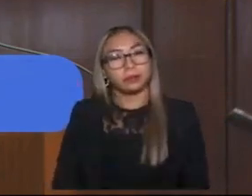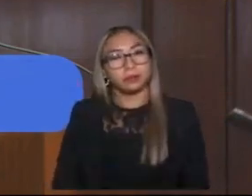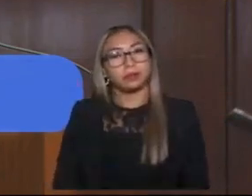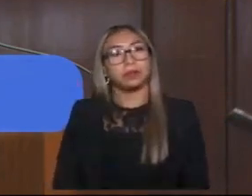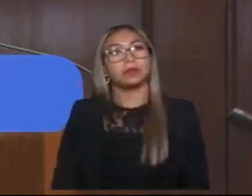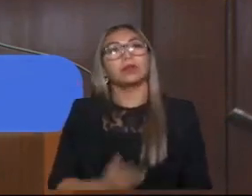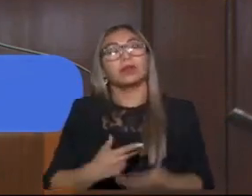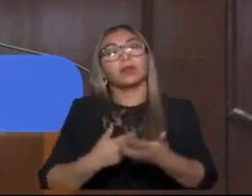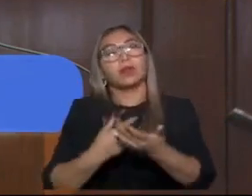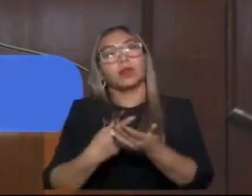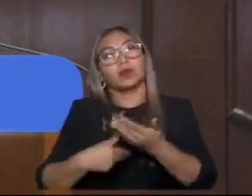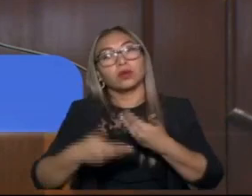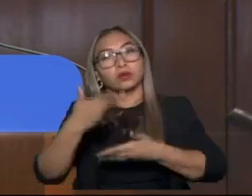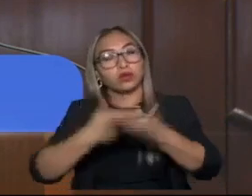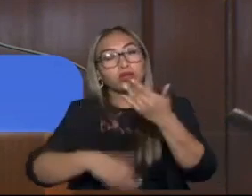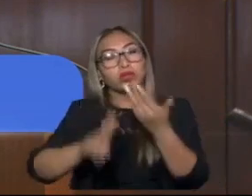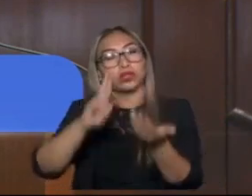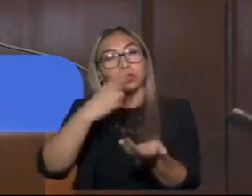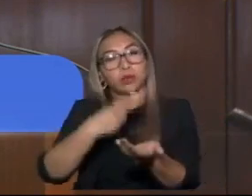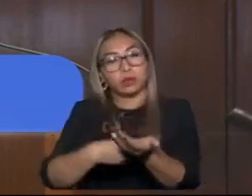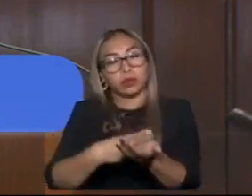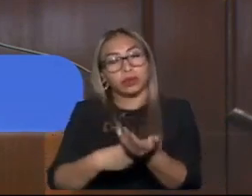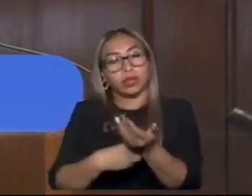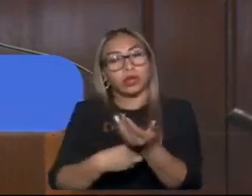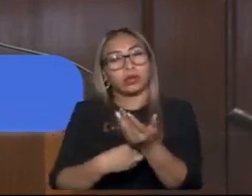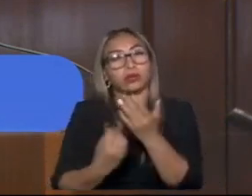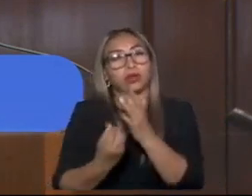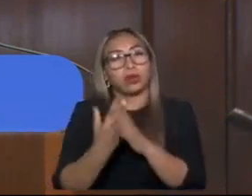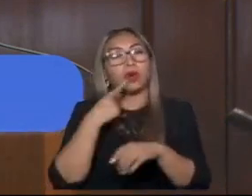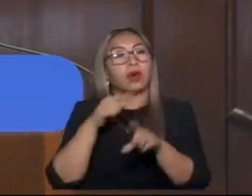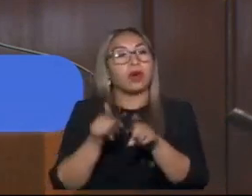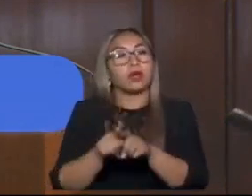Construcción del Hospital Dionisio Arrocha en Puerto Armuelles.